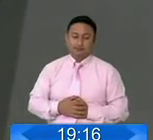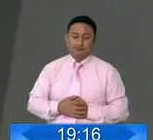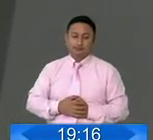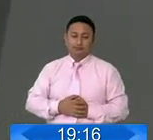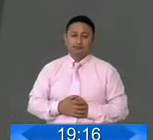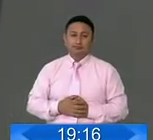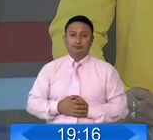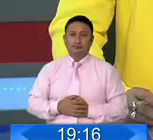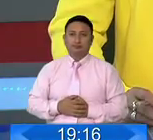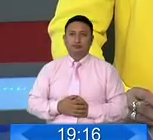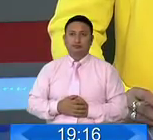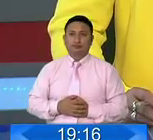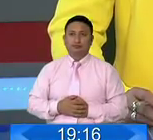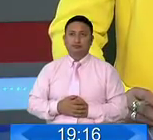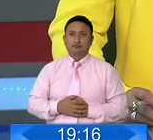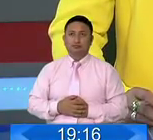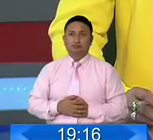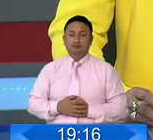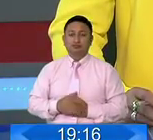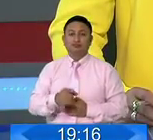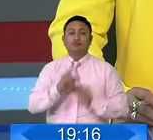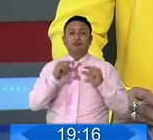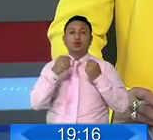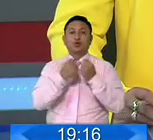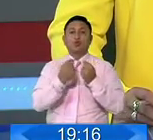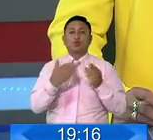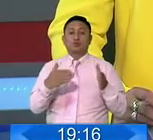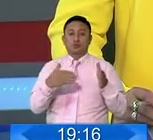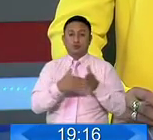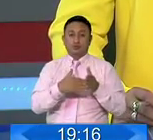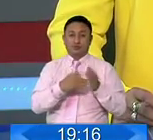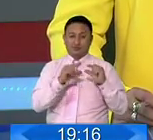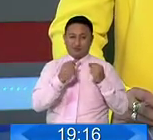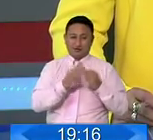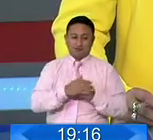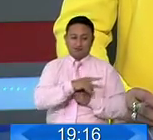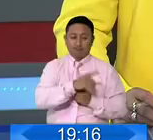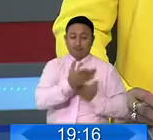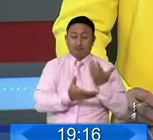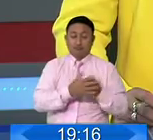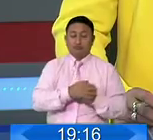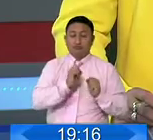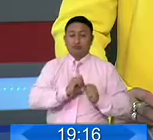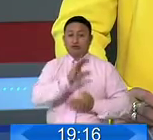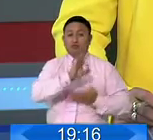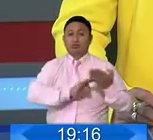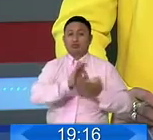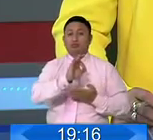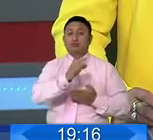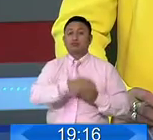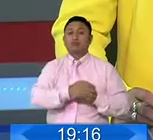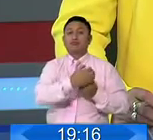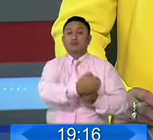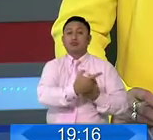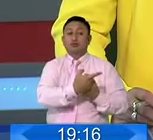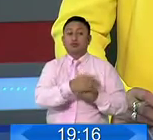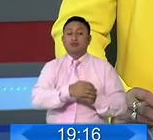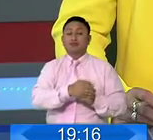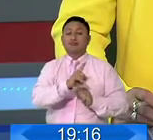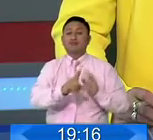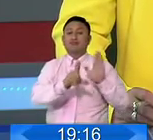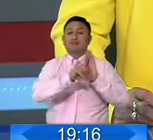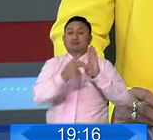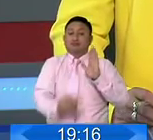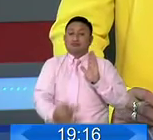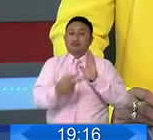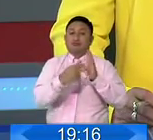Patricia Aldaz. En oposición hay expectativa ante la posibilidad de aprobar el informe sobre el veto a la ley de